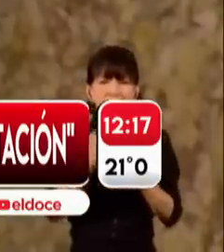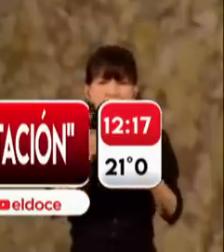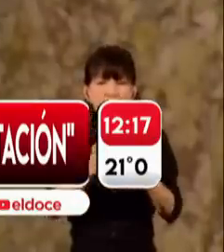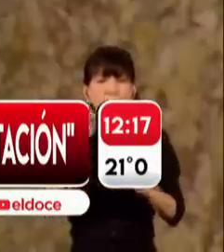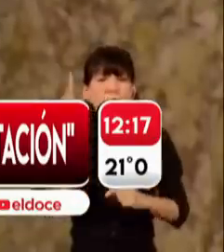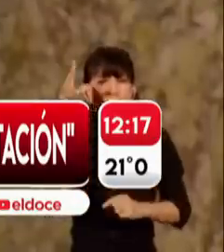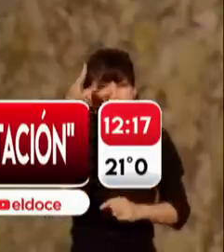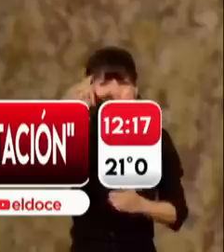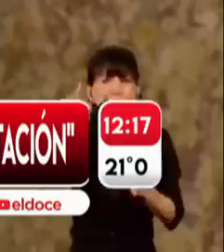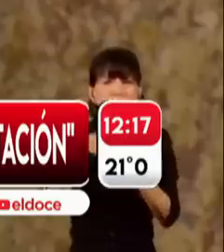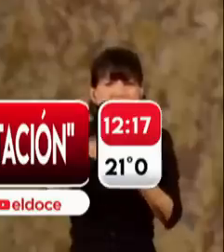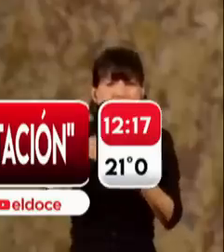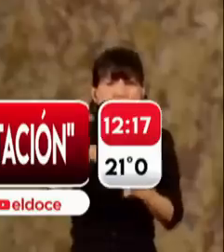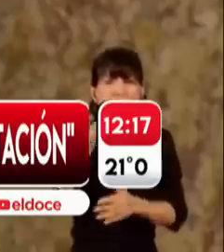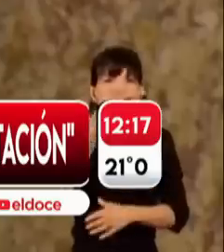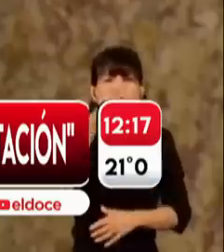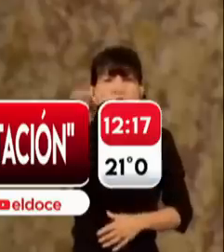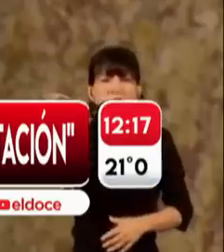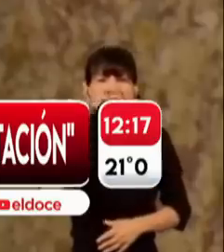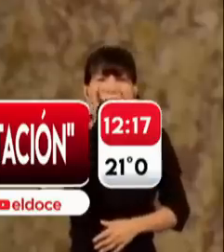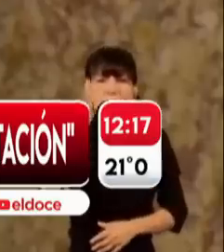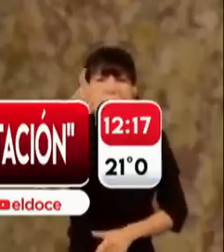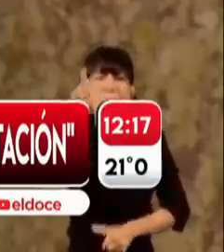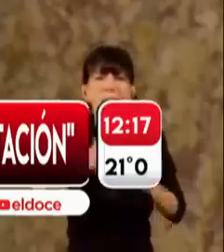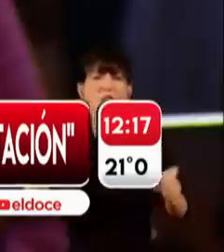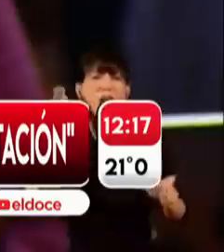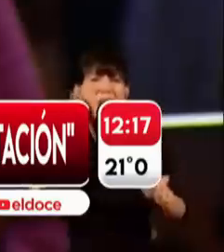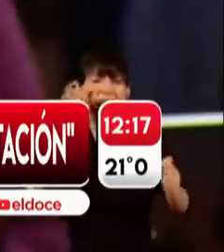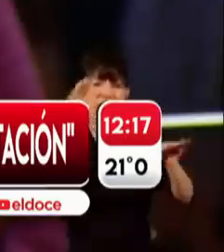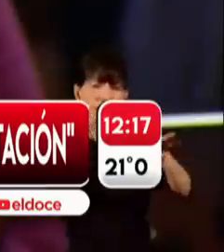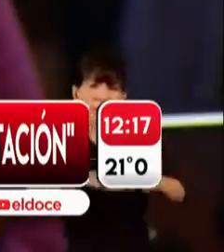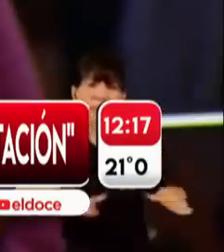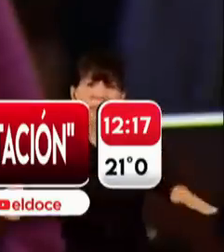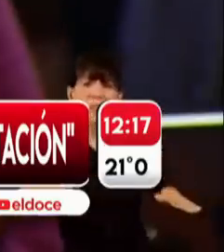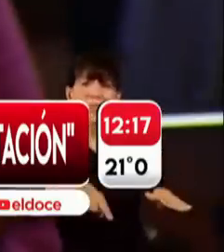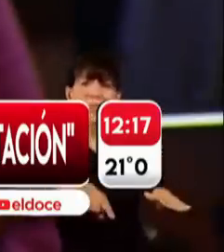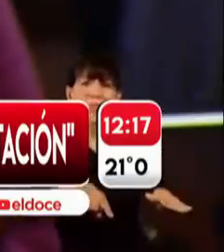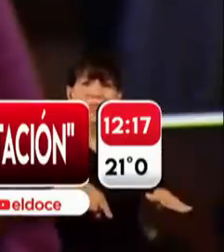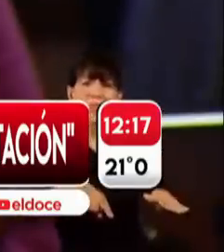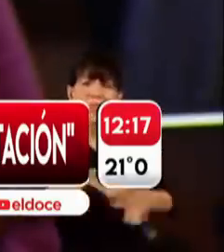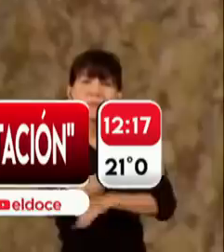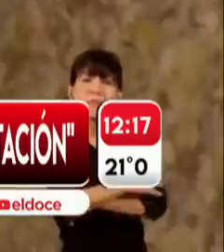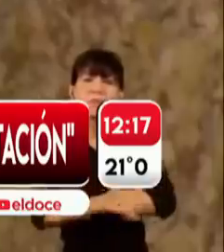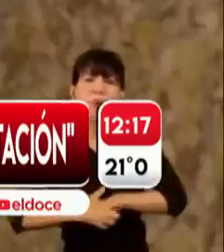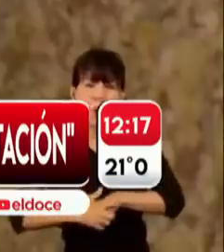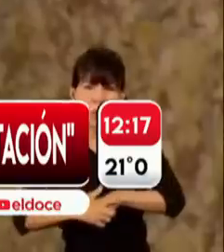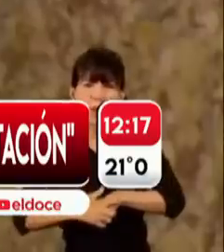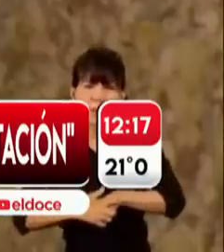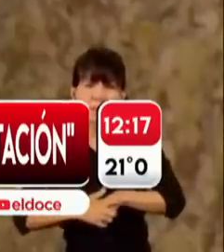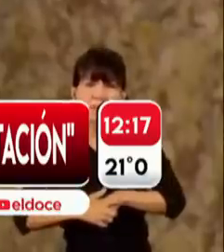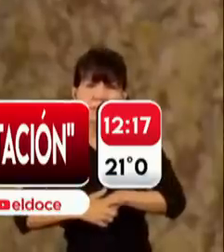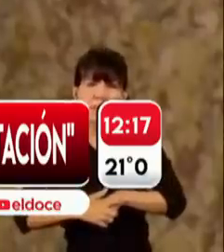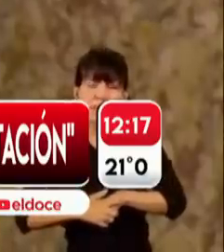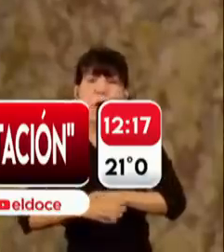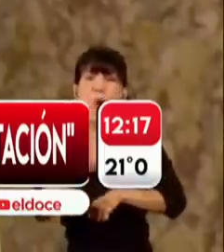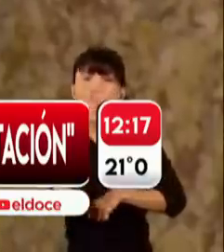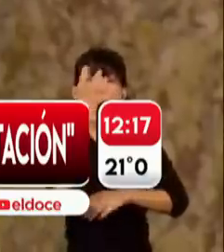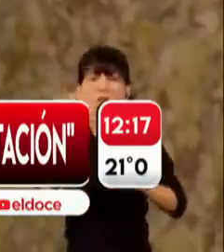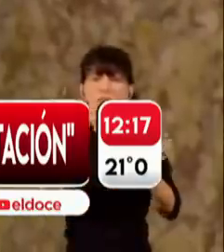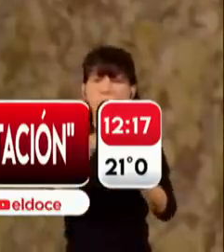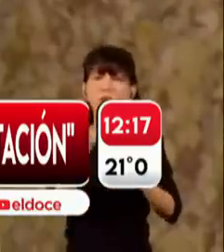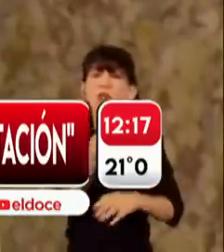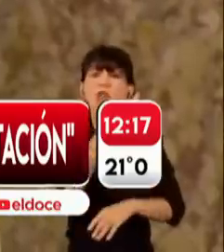8.200.000 personas menores de edad, de los cuales hay más de